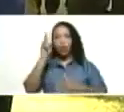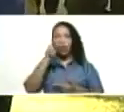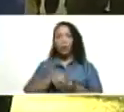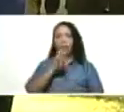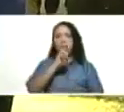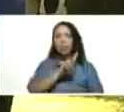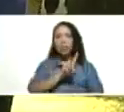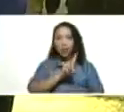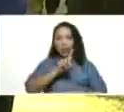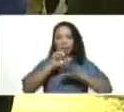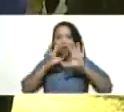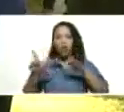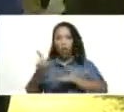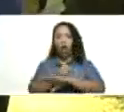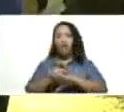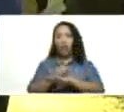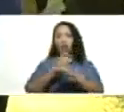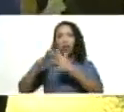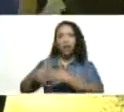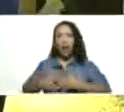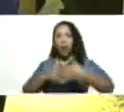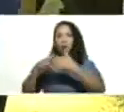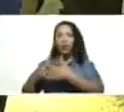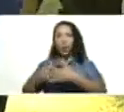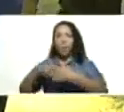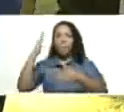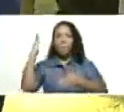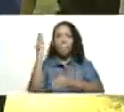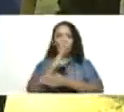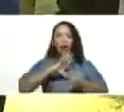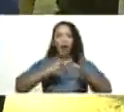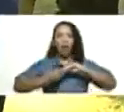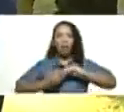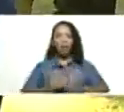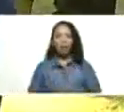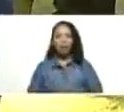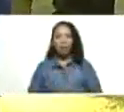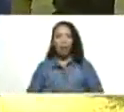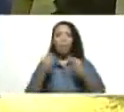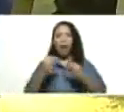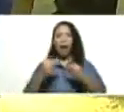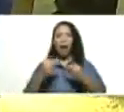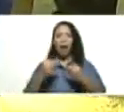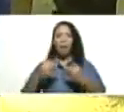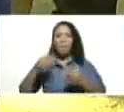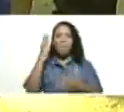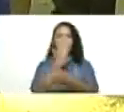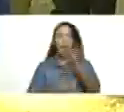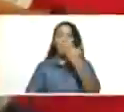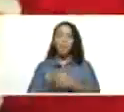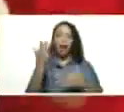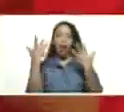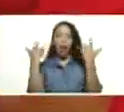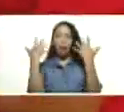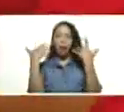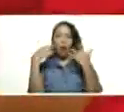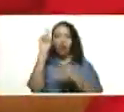2017-2018 el gobierno imperialista de Estados Unidos sancionó los CLAP para cortarnos las manos. Y